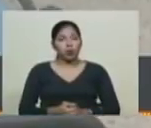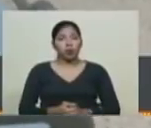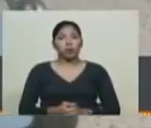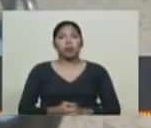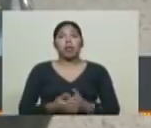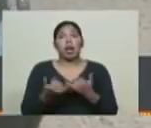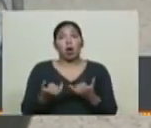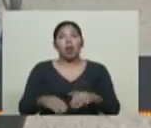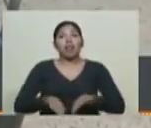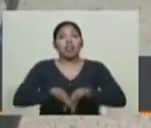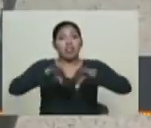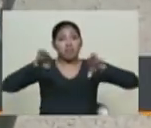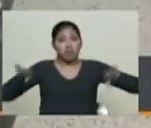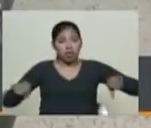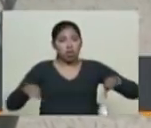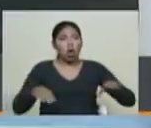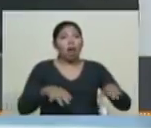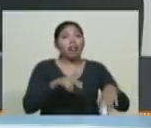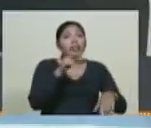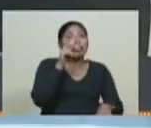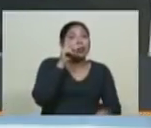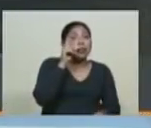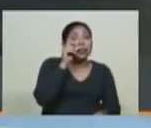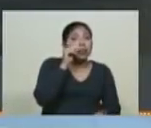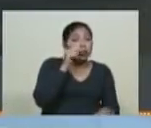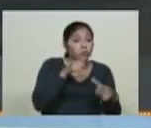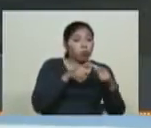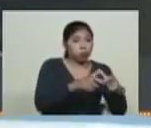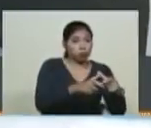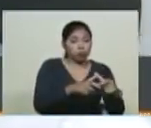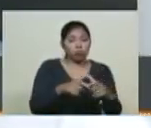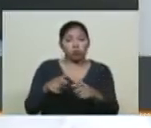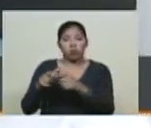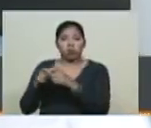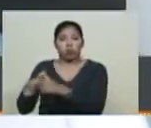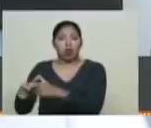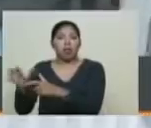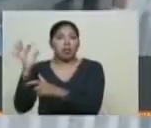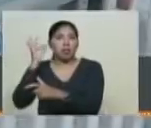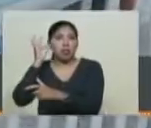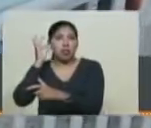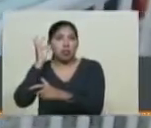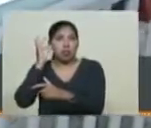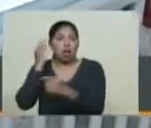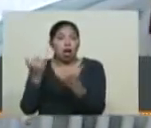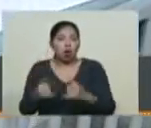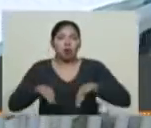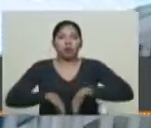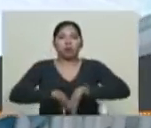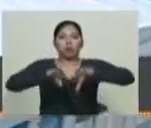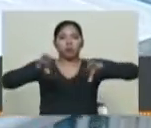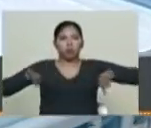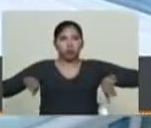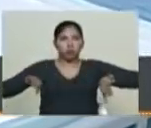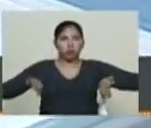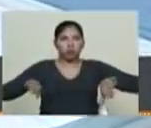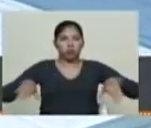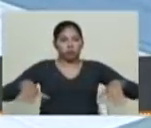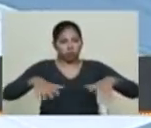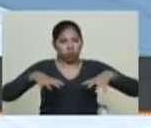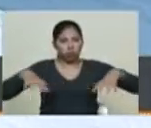y de niñas, de manera que puedan... de manera diferenciada, ser atendido y de una forma cómoda.